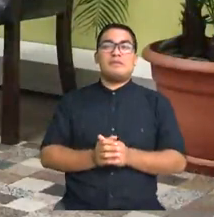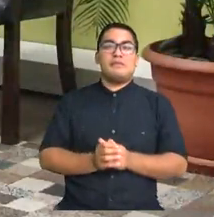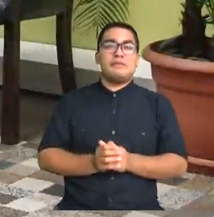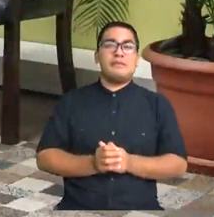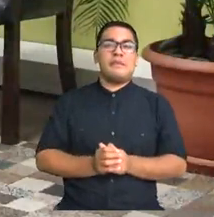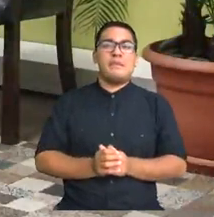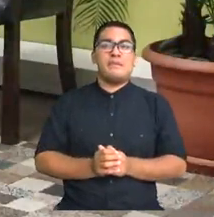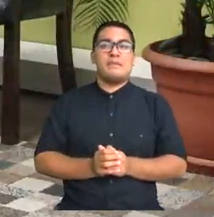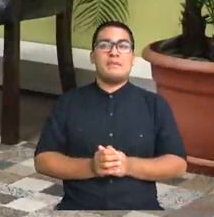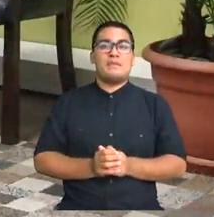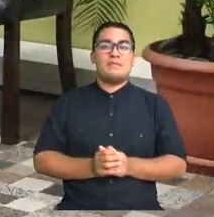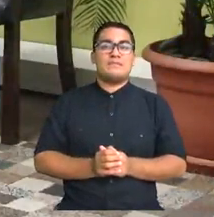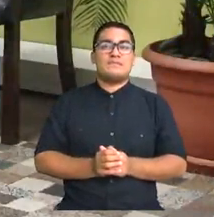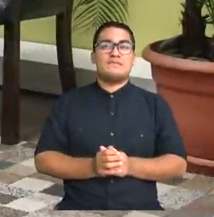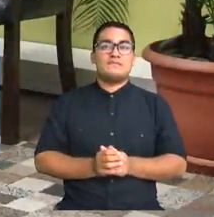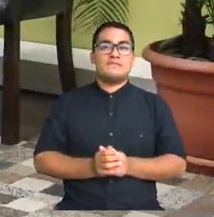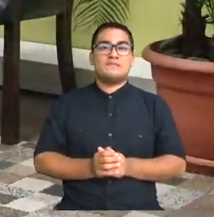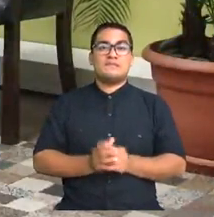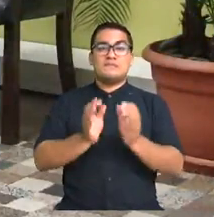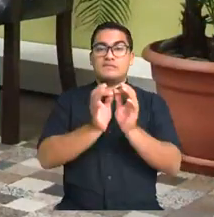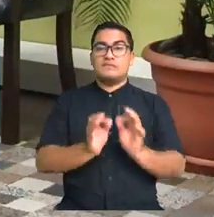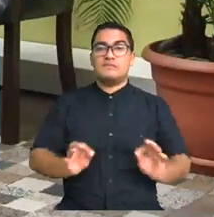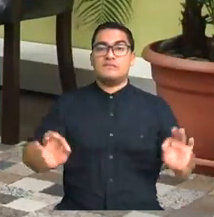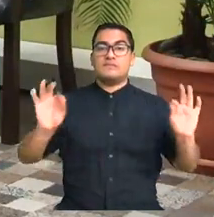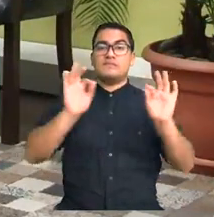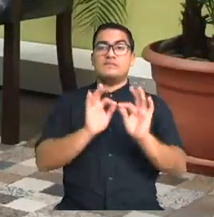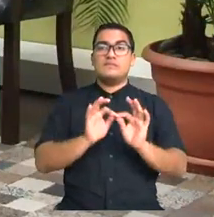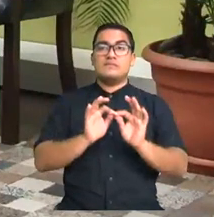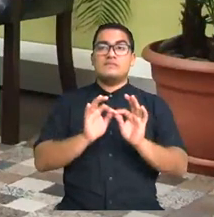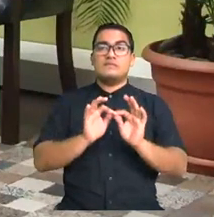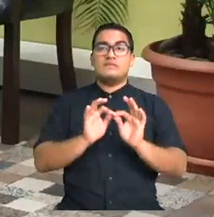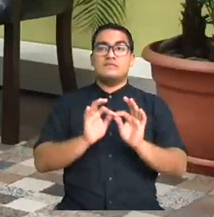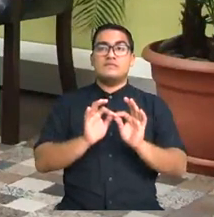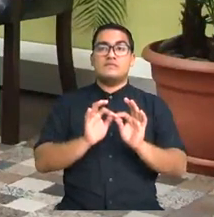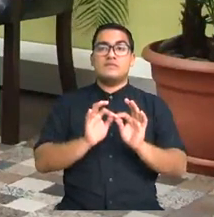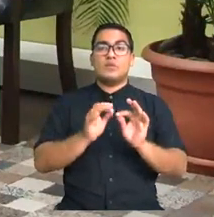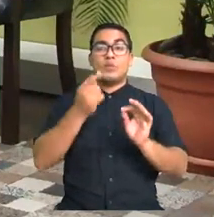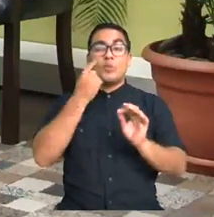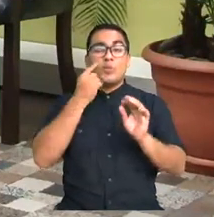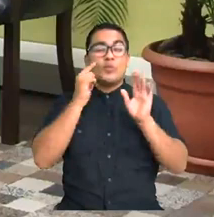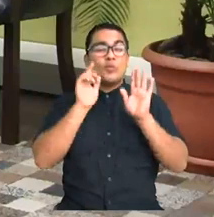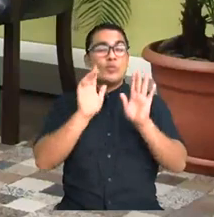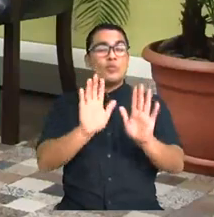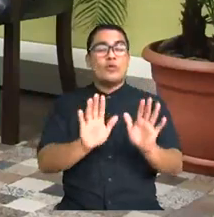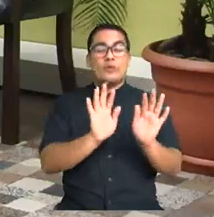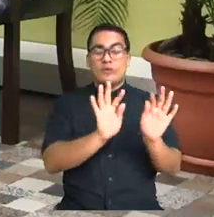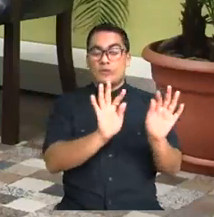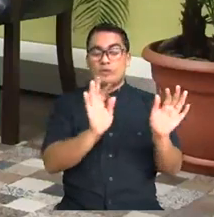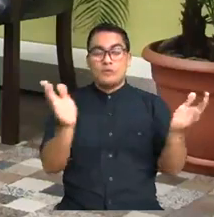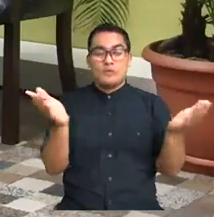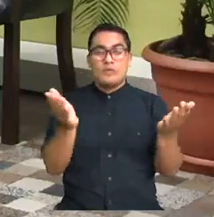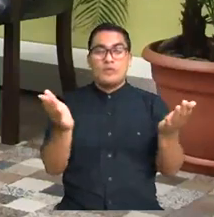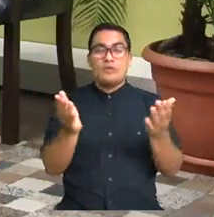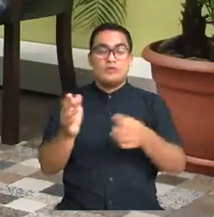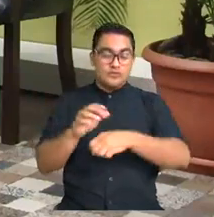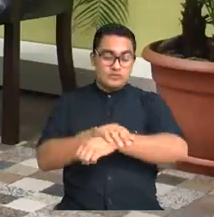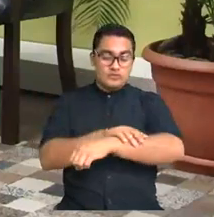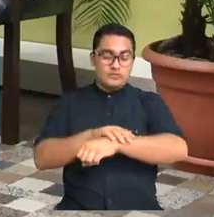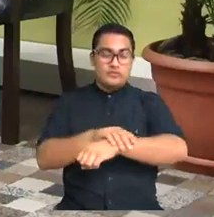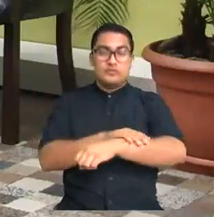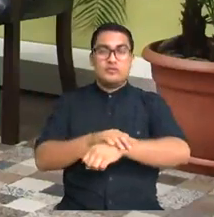En primer lugar, lo básico es mantener hidratada, es decir, realizar un buen cuidado de lavado de la piel para